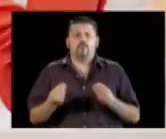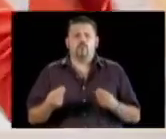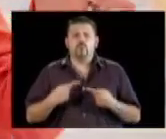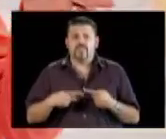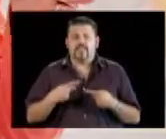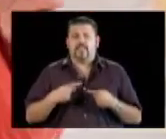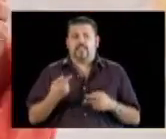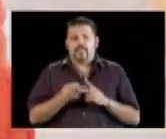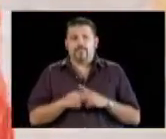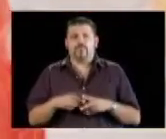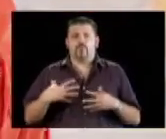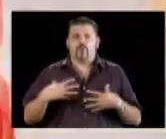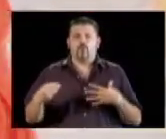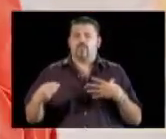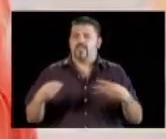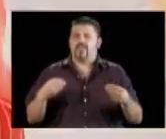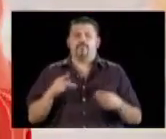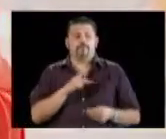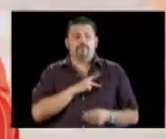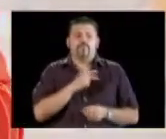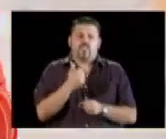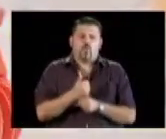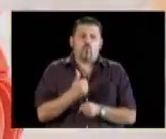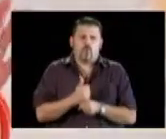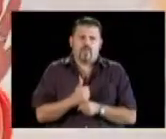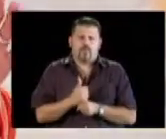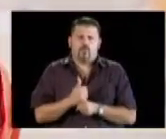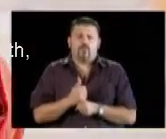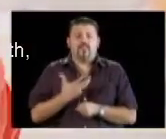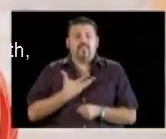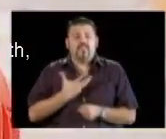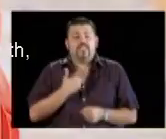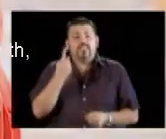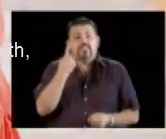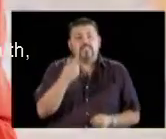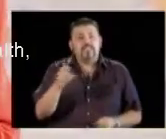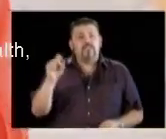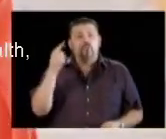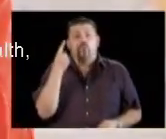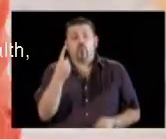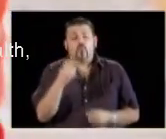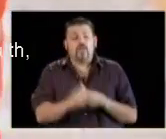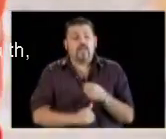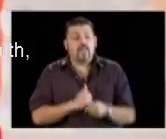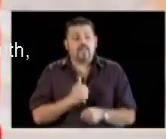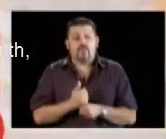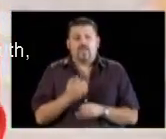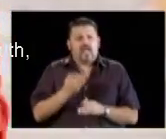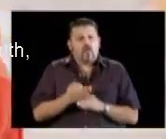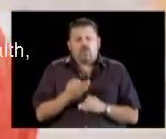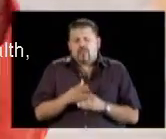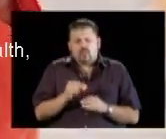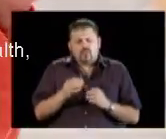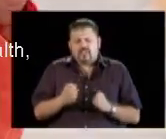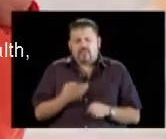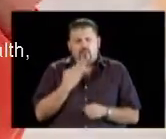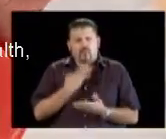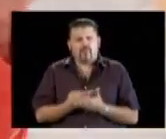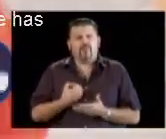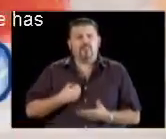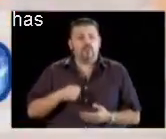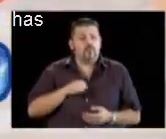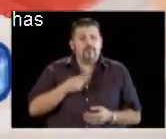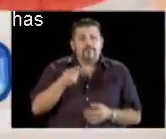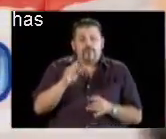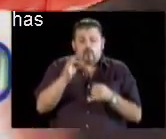empezó a contagiarse. Bueno, mi abuelo, quiero decirles que tiene 101 años. Obviamente ahorita ya no está tan bien de salud, pero sus últimos